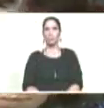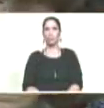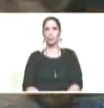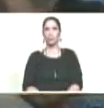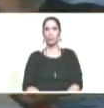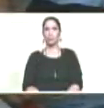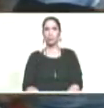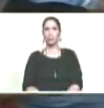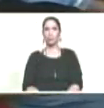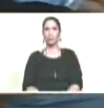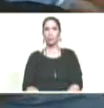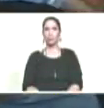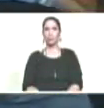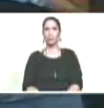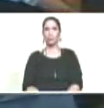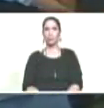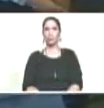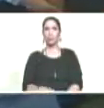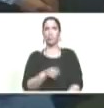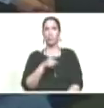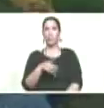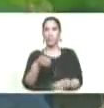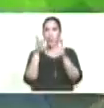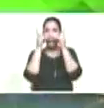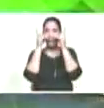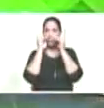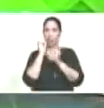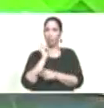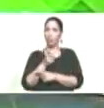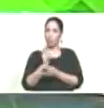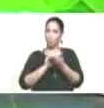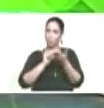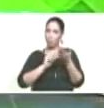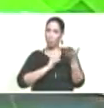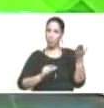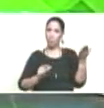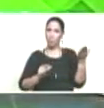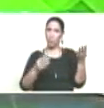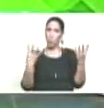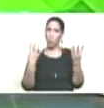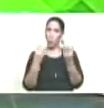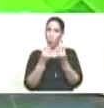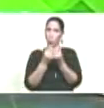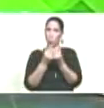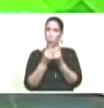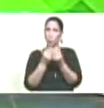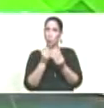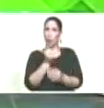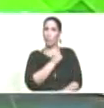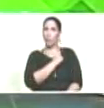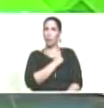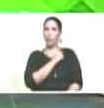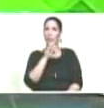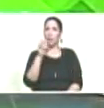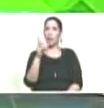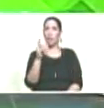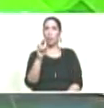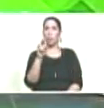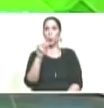Tome las medidas pertinentes, compañera Delcy, junto al camarada Eduardo Piñate.